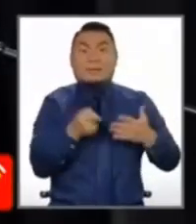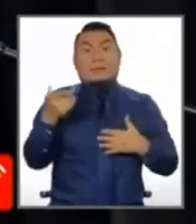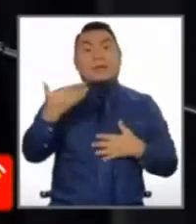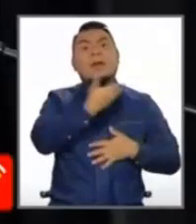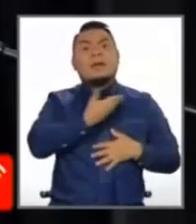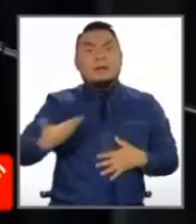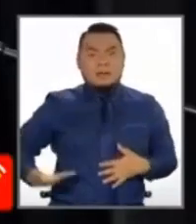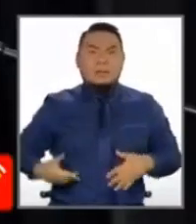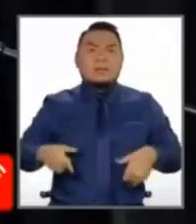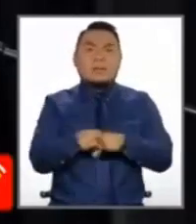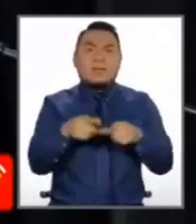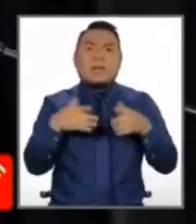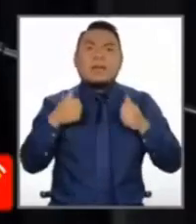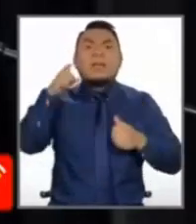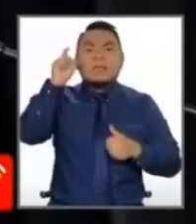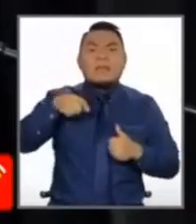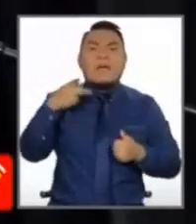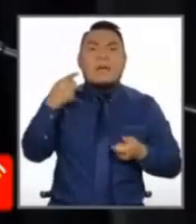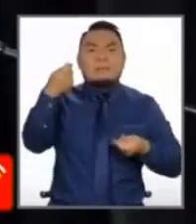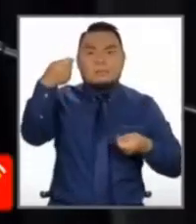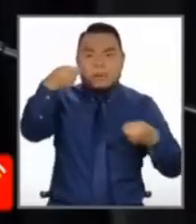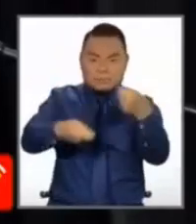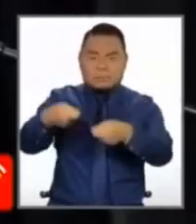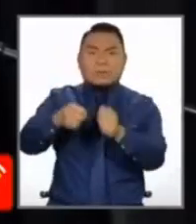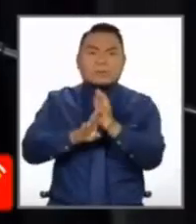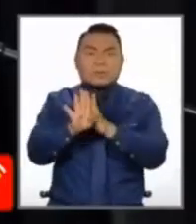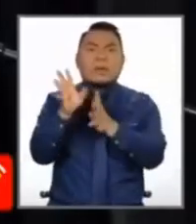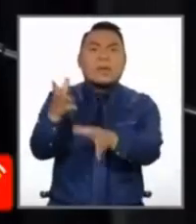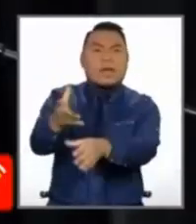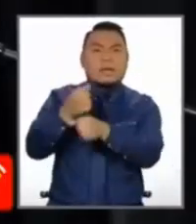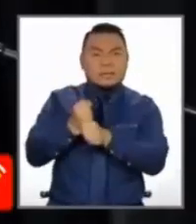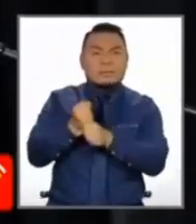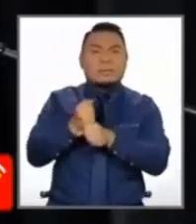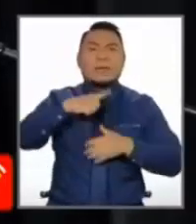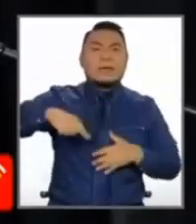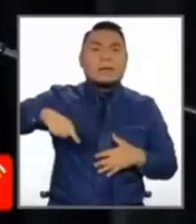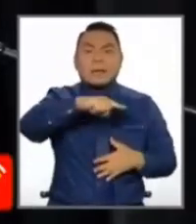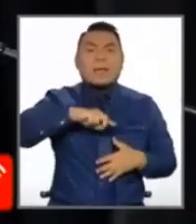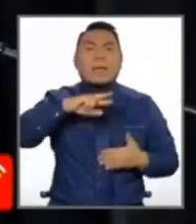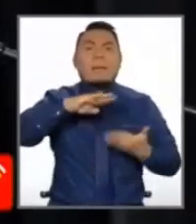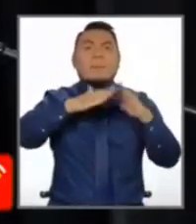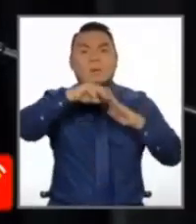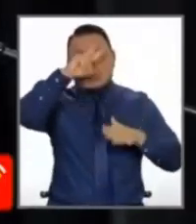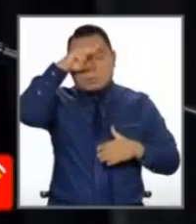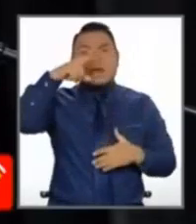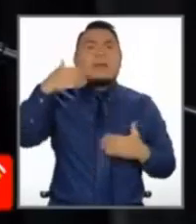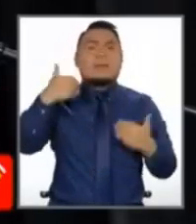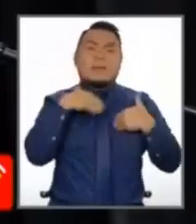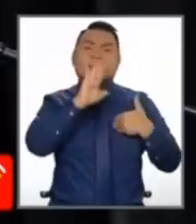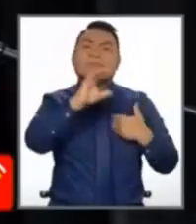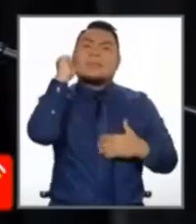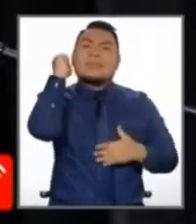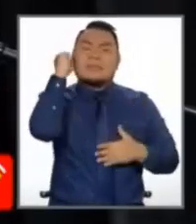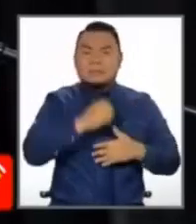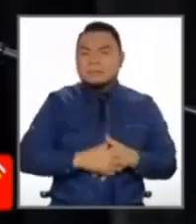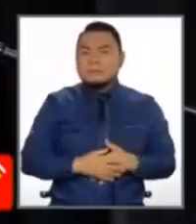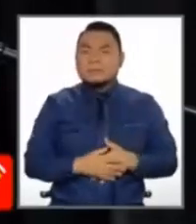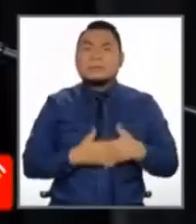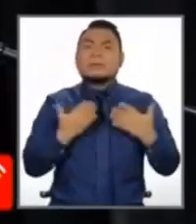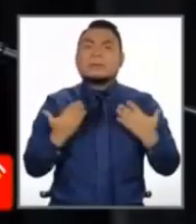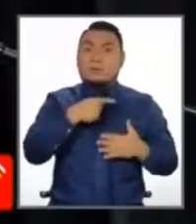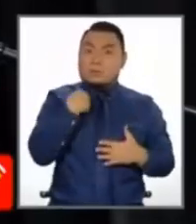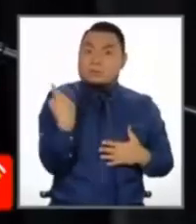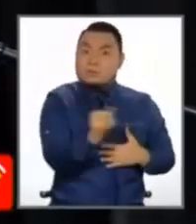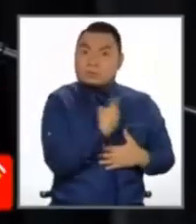Estado también con la salud debe invertir para recuperar que el pueblo peruano tenga este derecho. Resulta